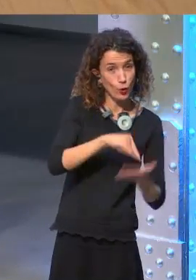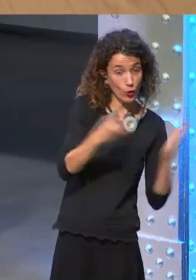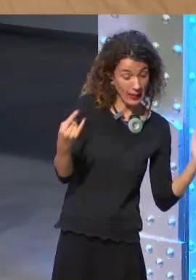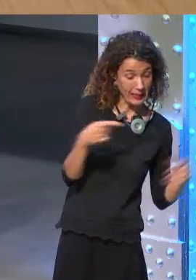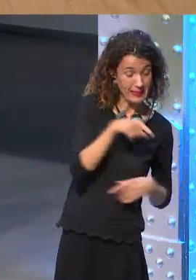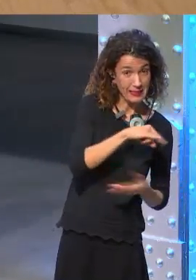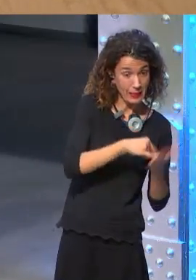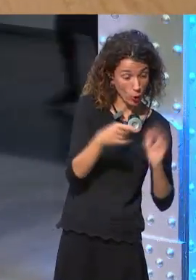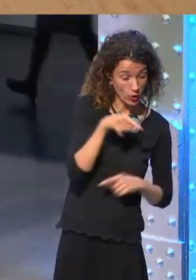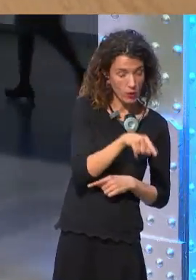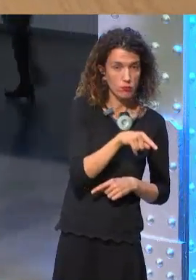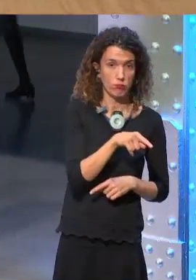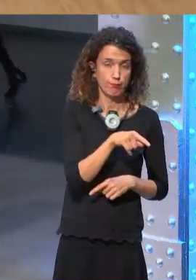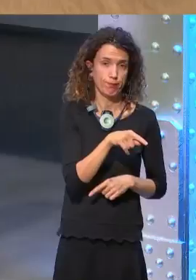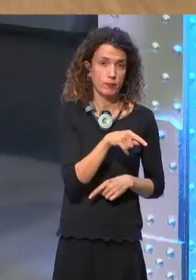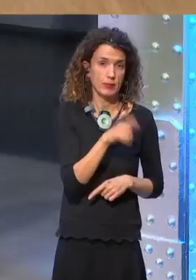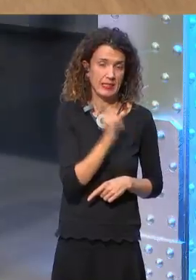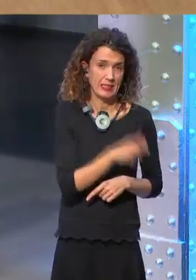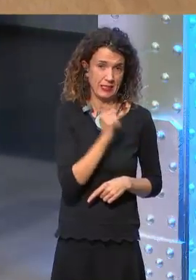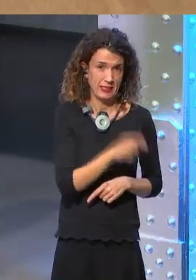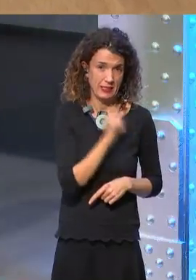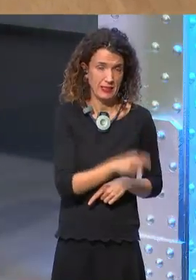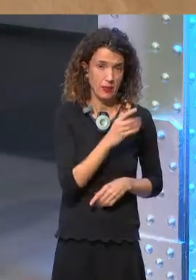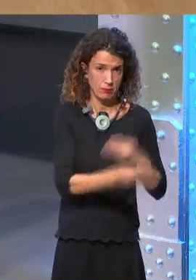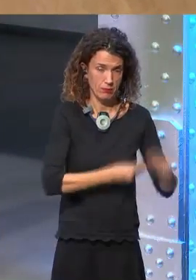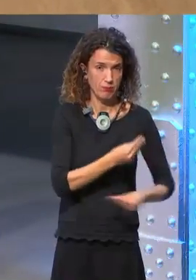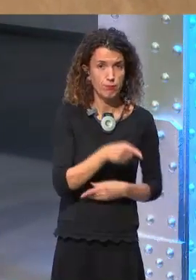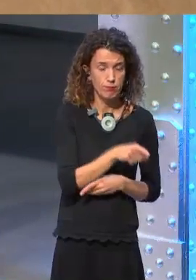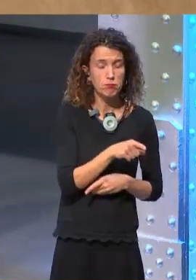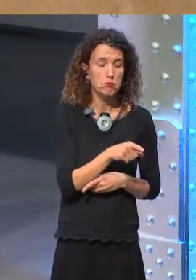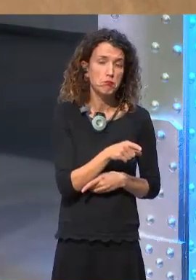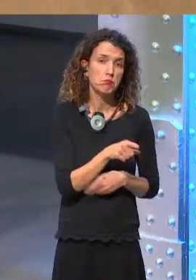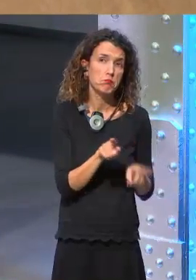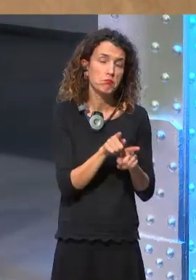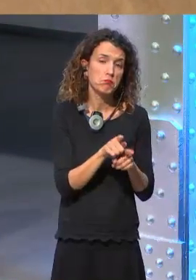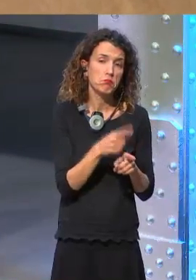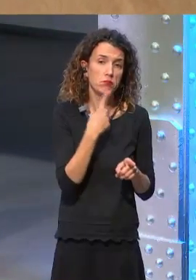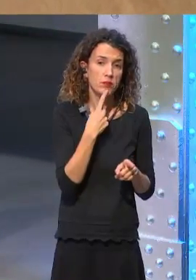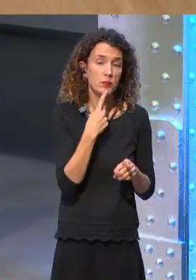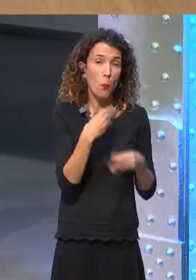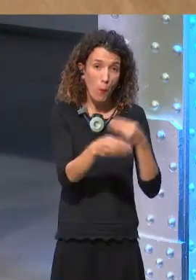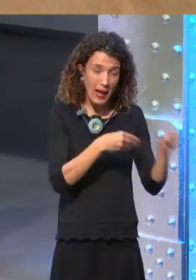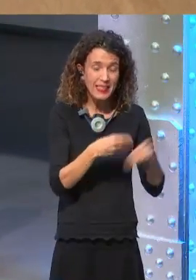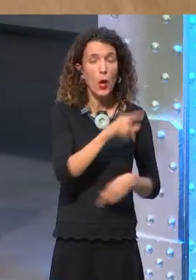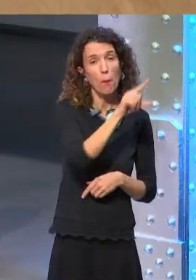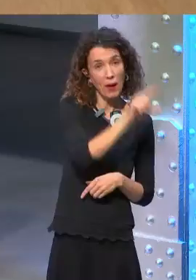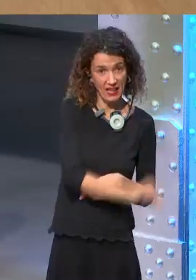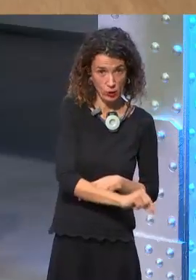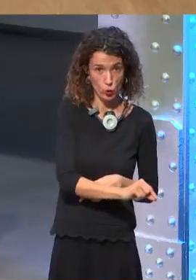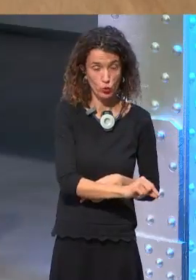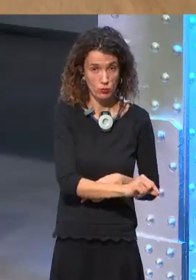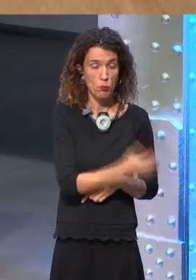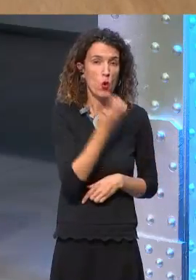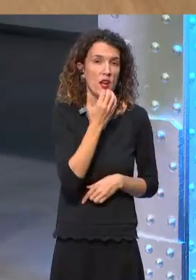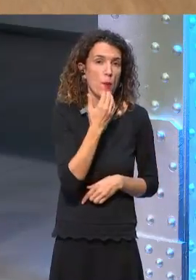La tecnología solía utilizarse, solía entenderse que los materiales eran baratos,